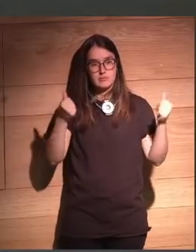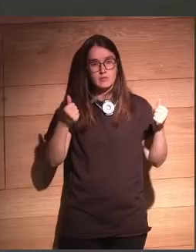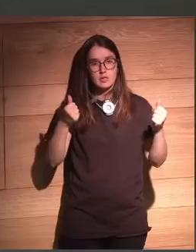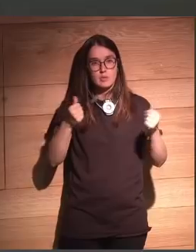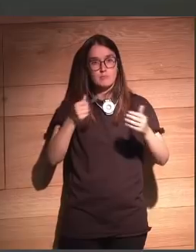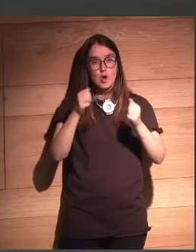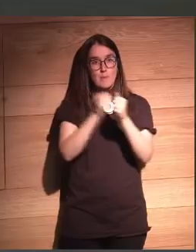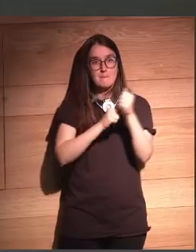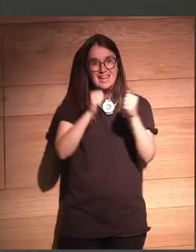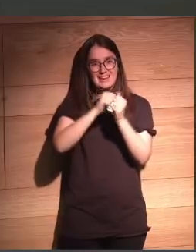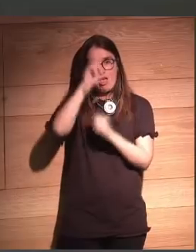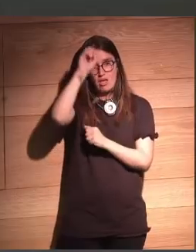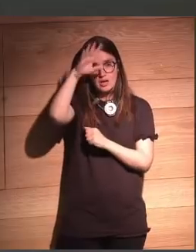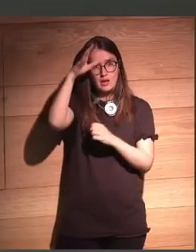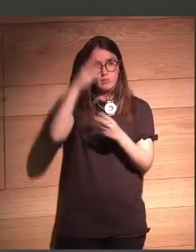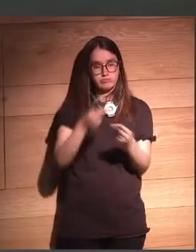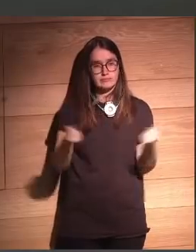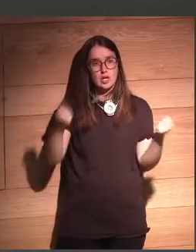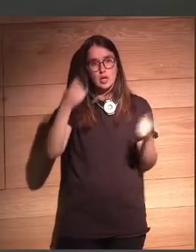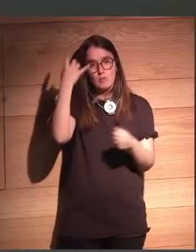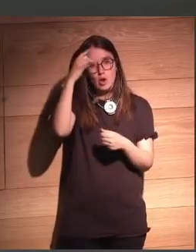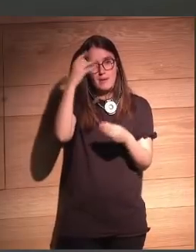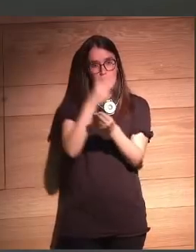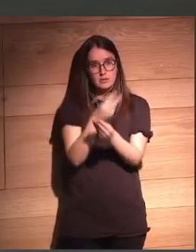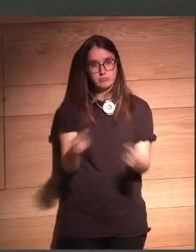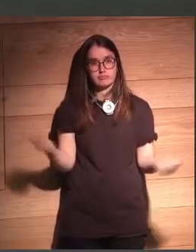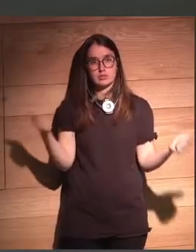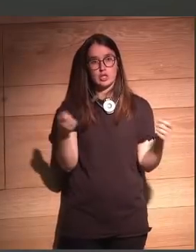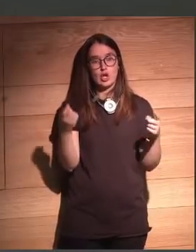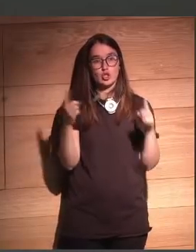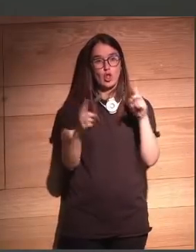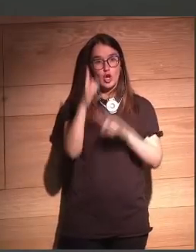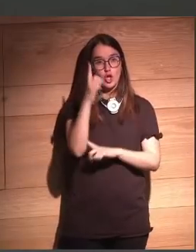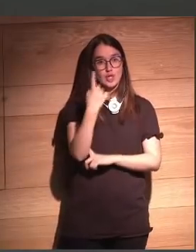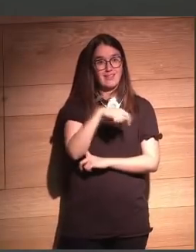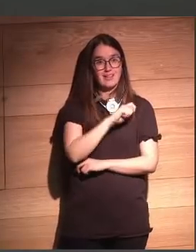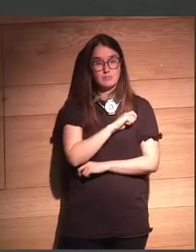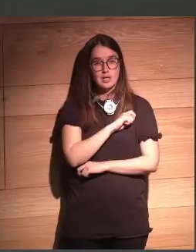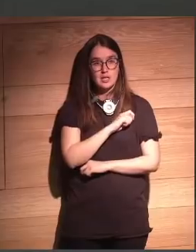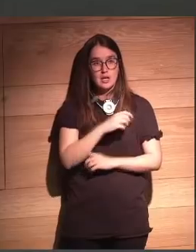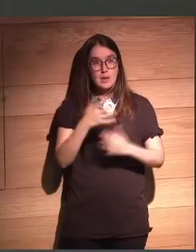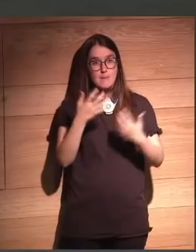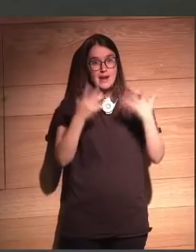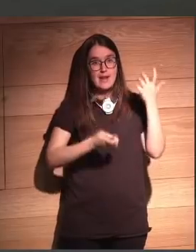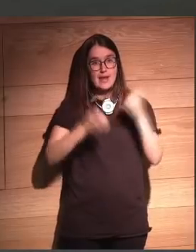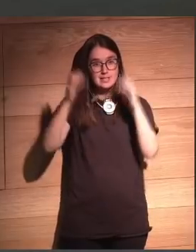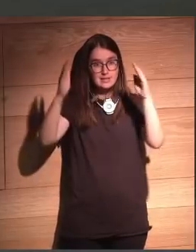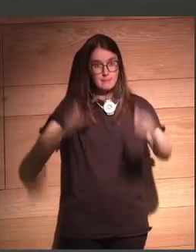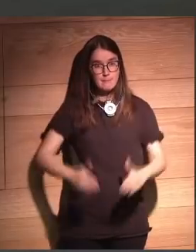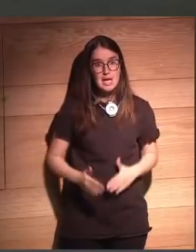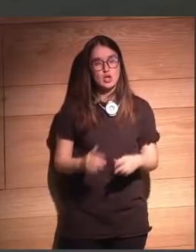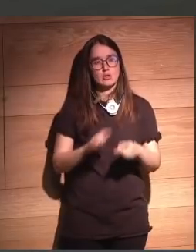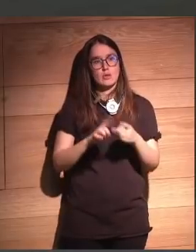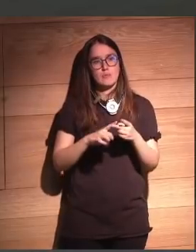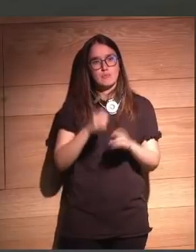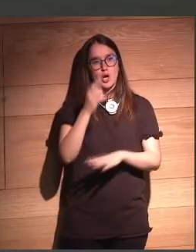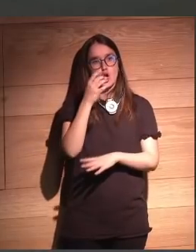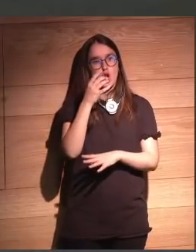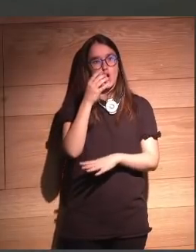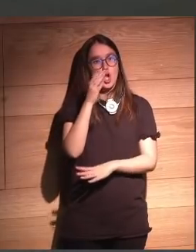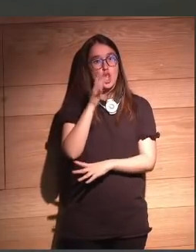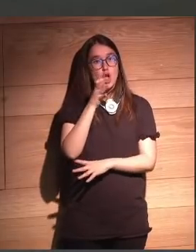la minería, por quitar las vacas de todo el norte de España y fabricar menos leche, por arrancar los